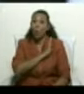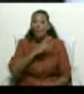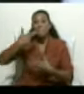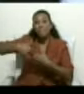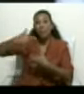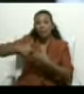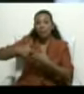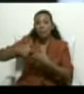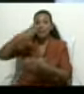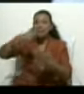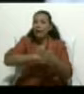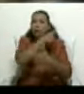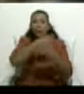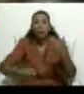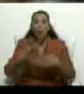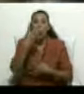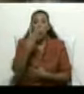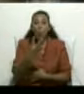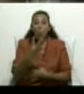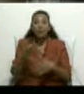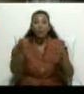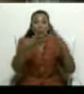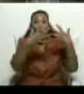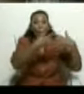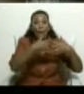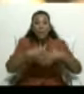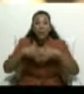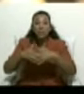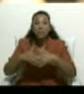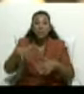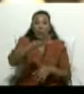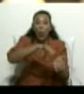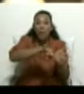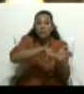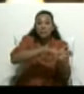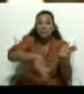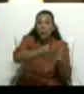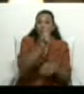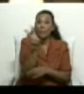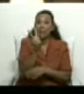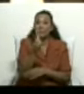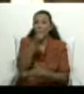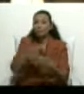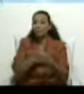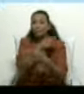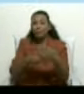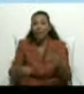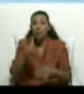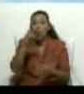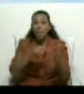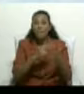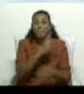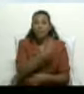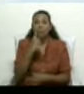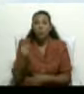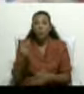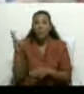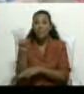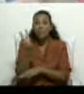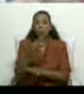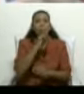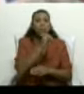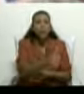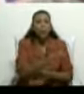PDVSA, sanciona 4 compañías por operar en el sector petrolero de Venezuela. En 2021, Venezuela denuncia